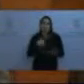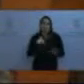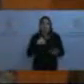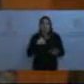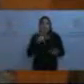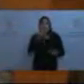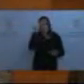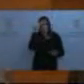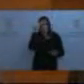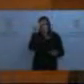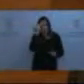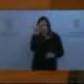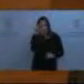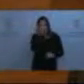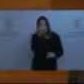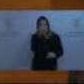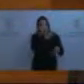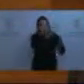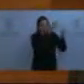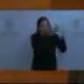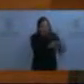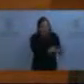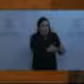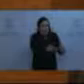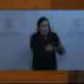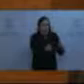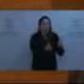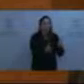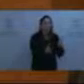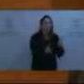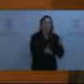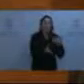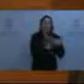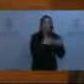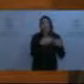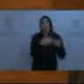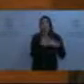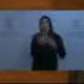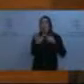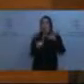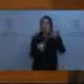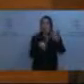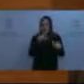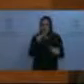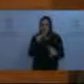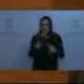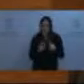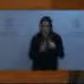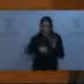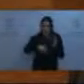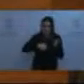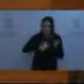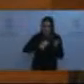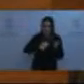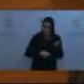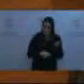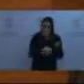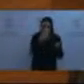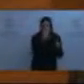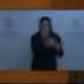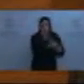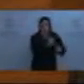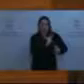que el señor consejero, autor o por lo menos quien suscribe la convocatoria de las bases, pues no iba